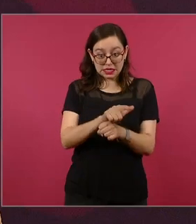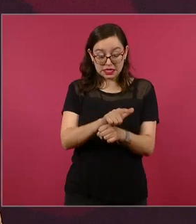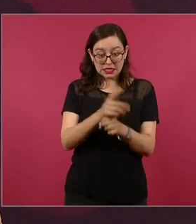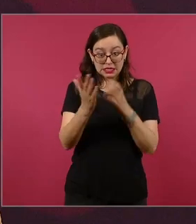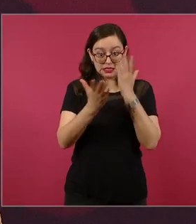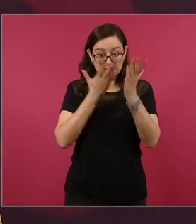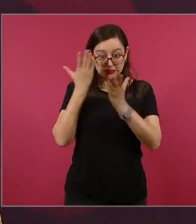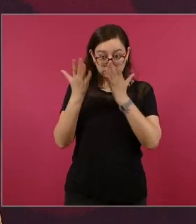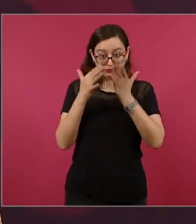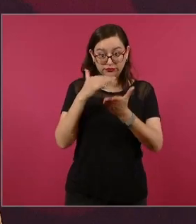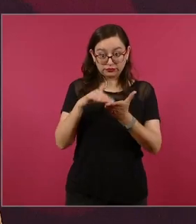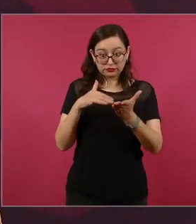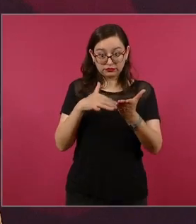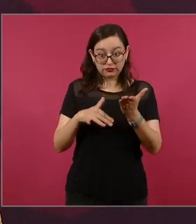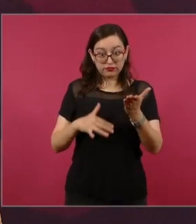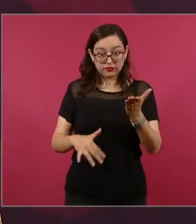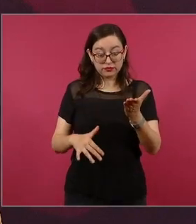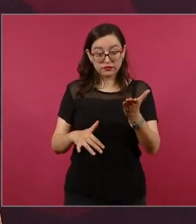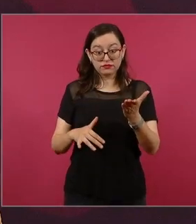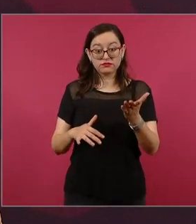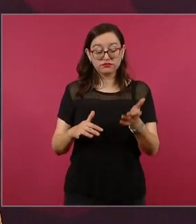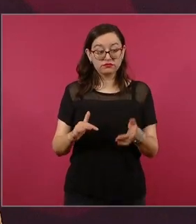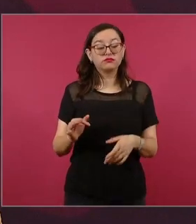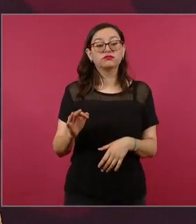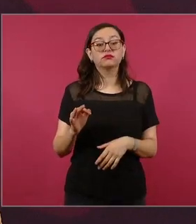a dar un punto